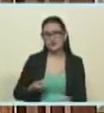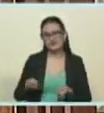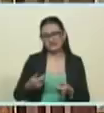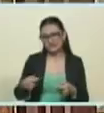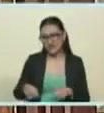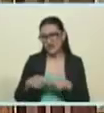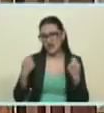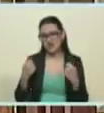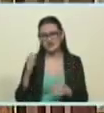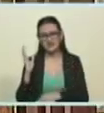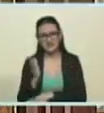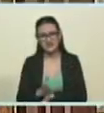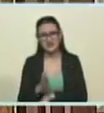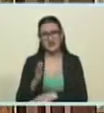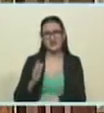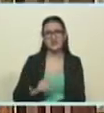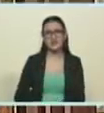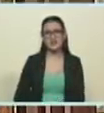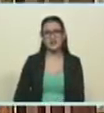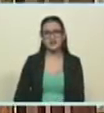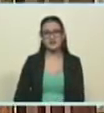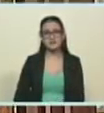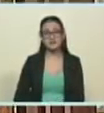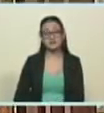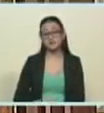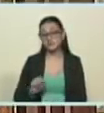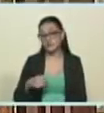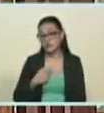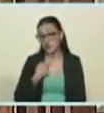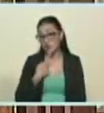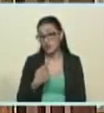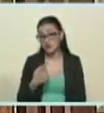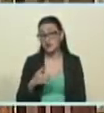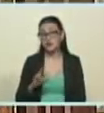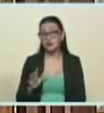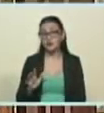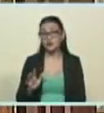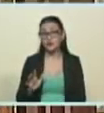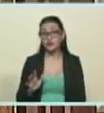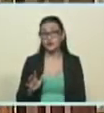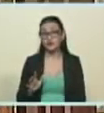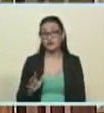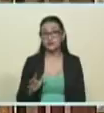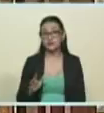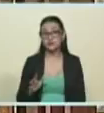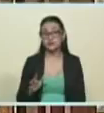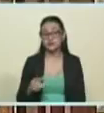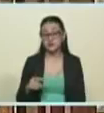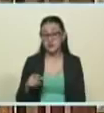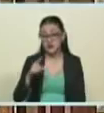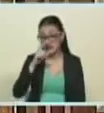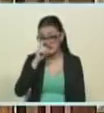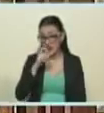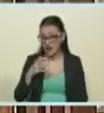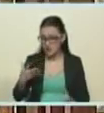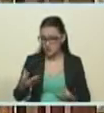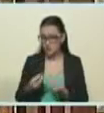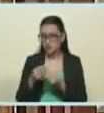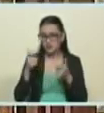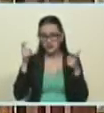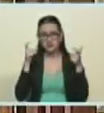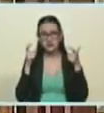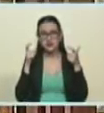económica, sanciones. Y yo les puedo decir, después de haber transitado estos años junto al comandante